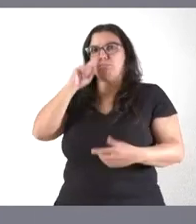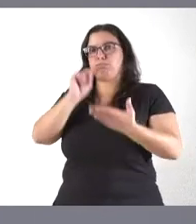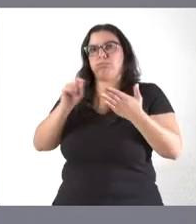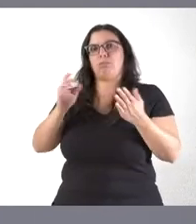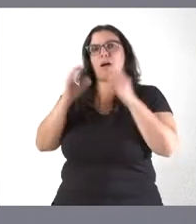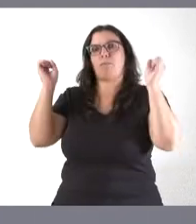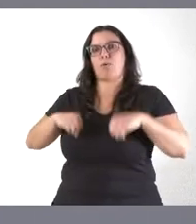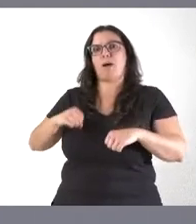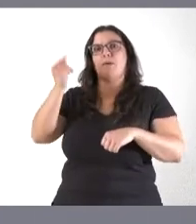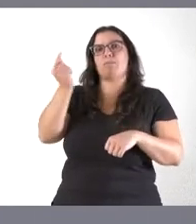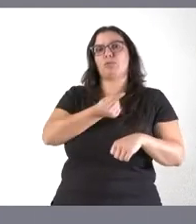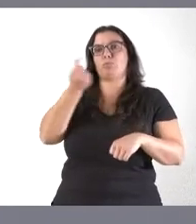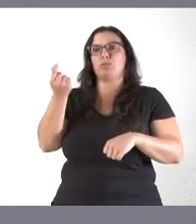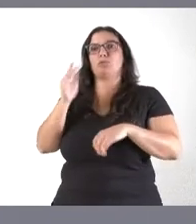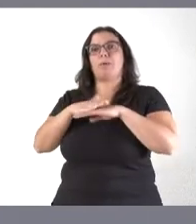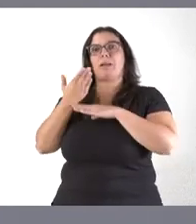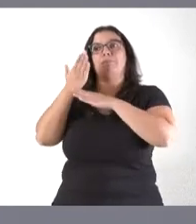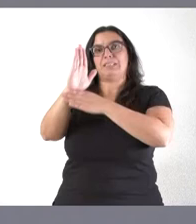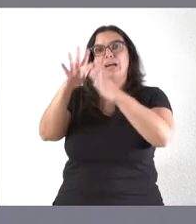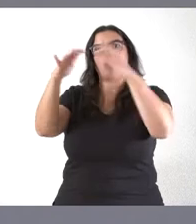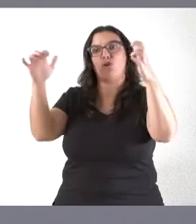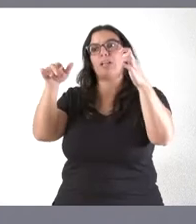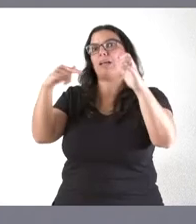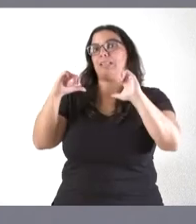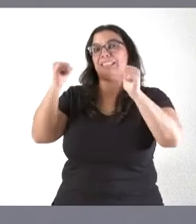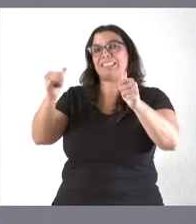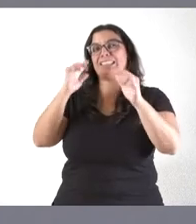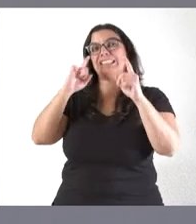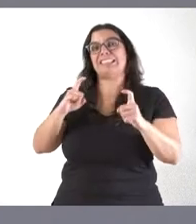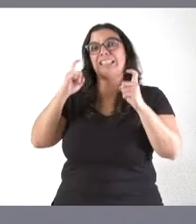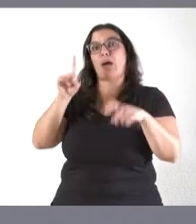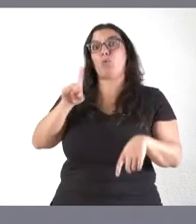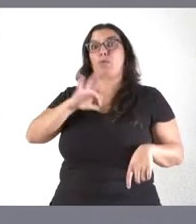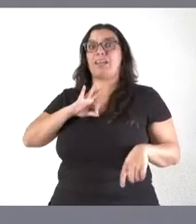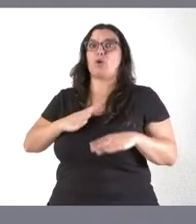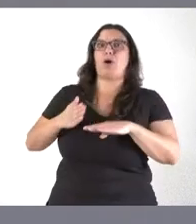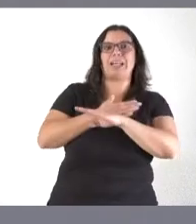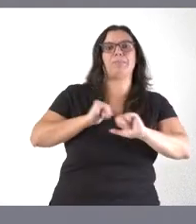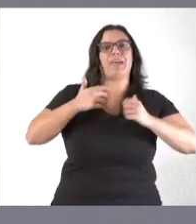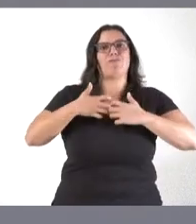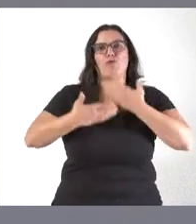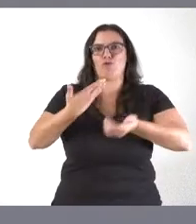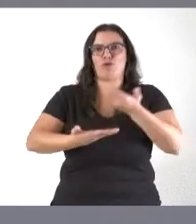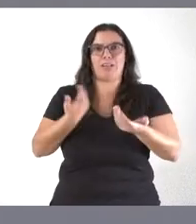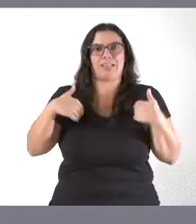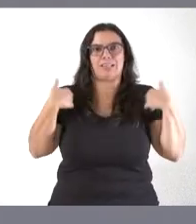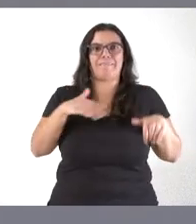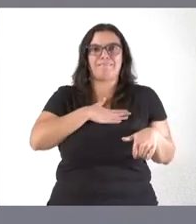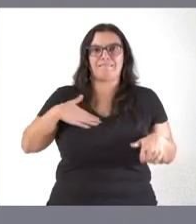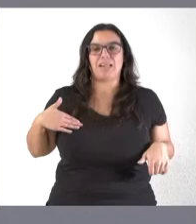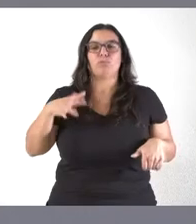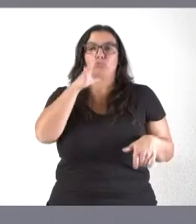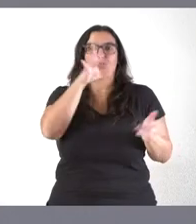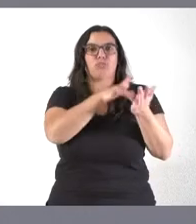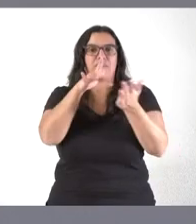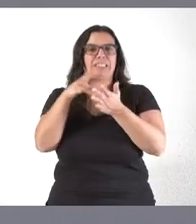presentarlo las cortes de Castilla y león y que pudiera entrar en vigor antes del 1 de enero y por tanto en esta fecha estamos